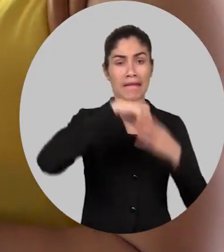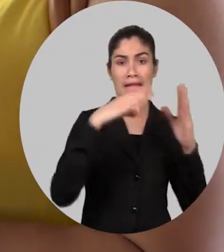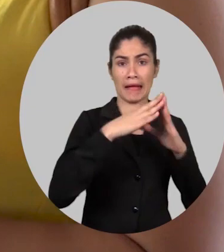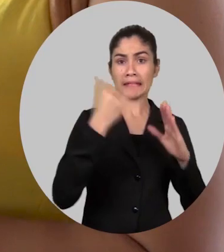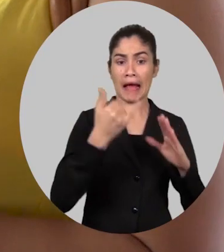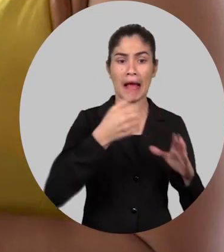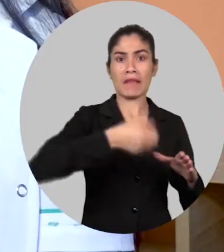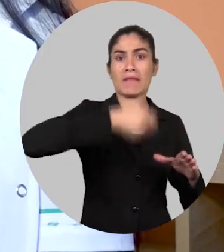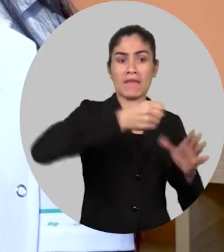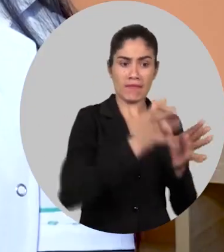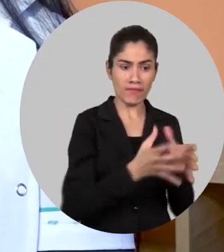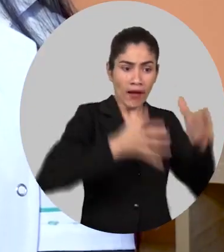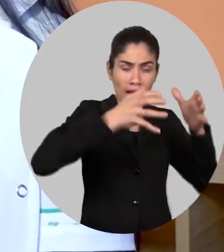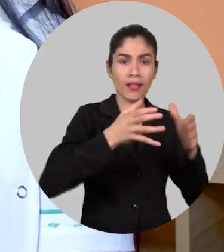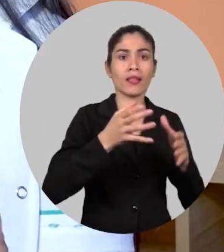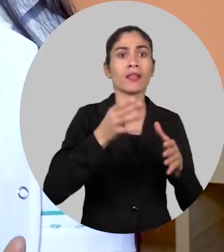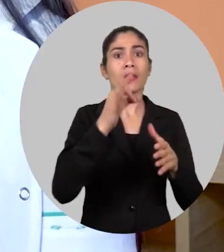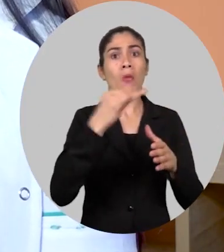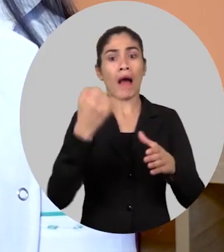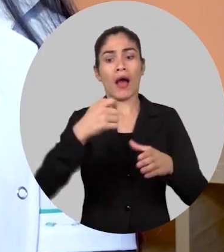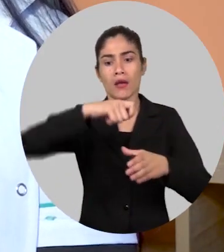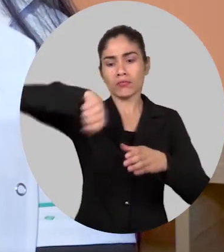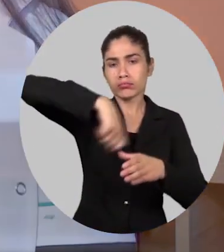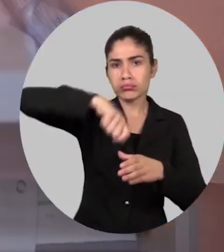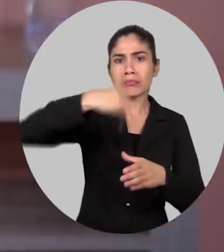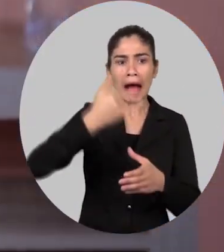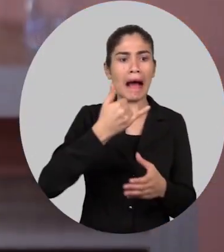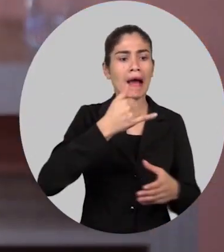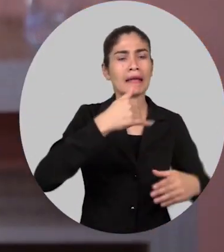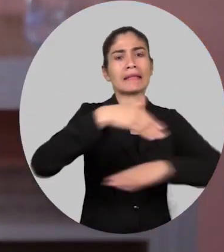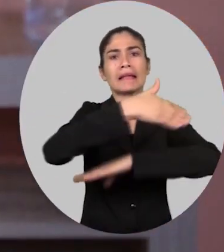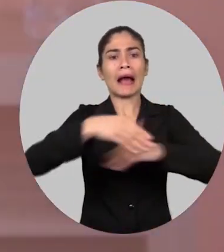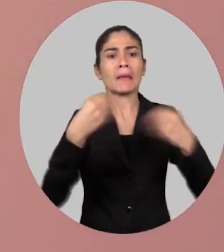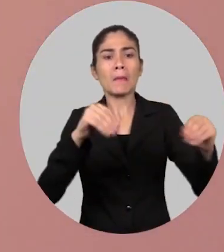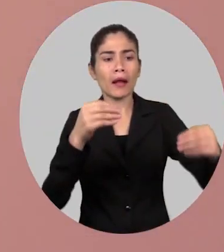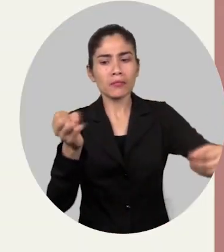tenemos espátula, tenemos botella, podemos reciclar.